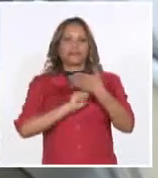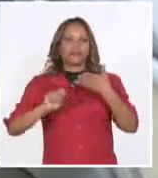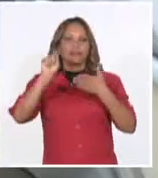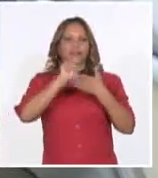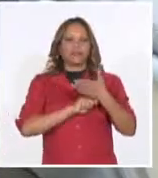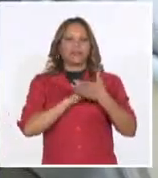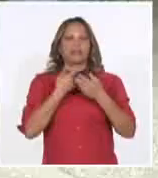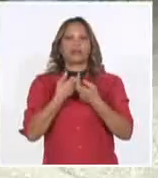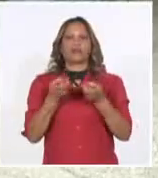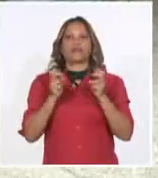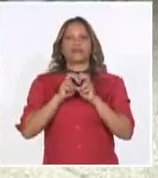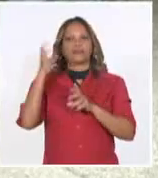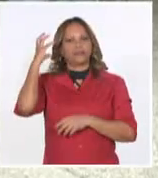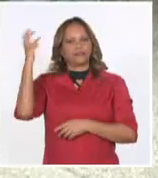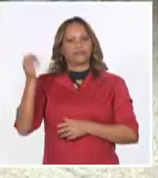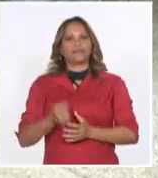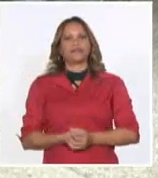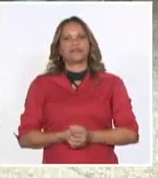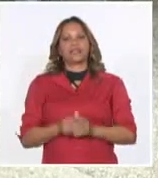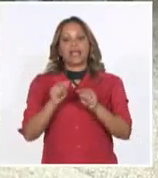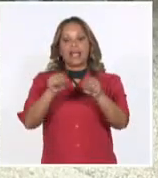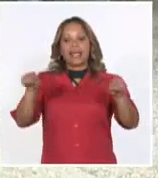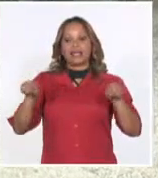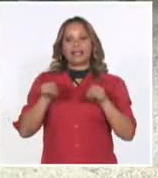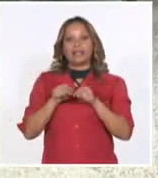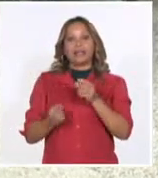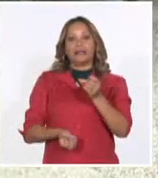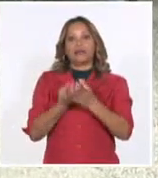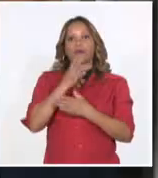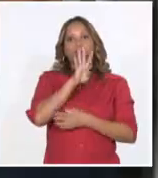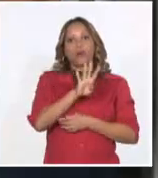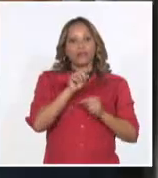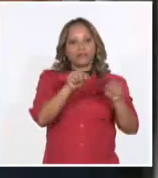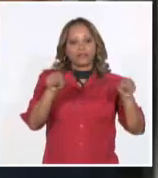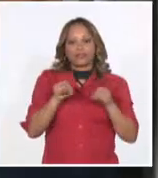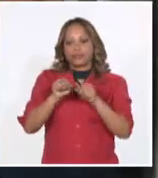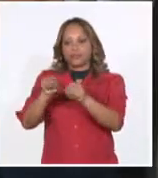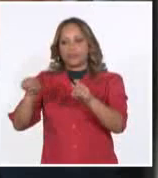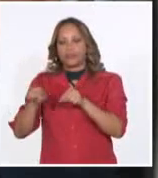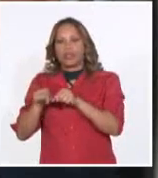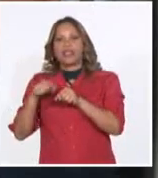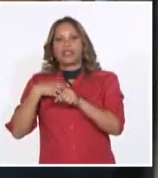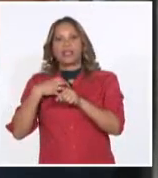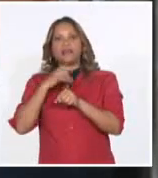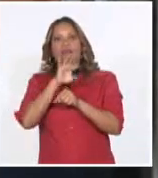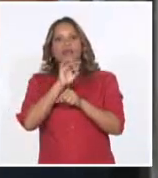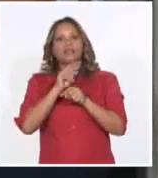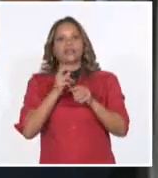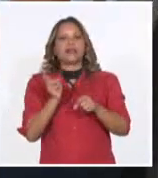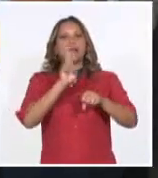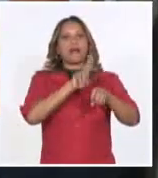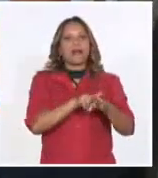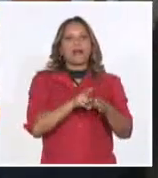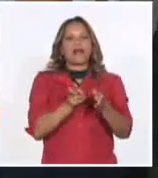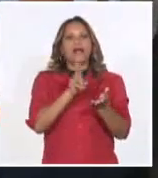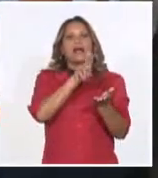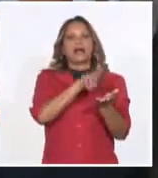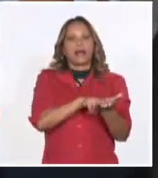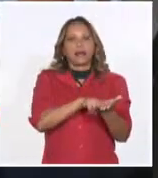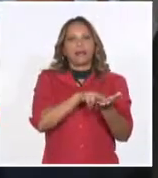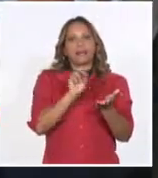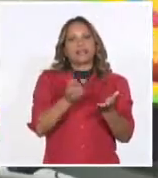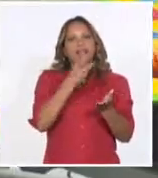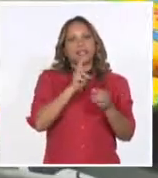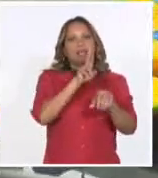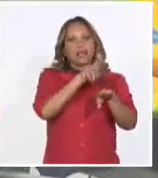del Consejo de Estado. La sala quedó constituida por 4 cubículos, vamos a tener 15 camas, aislados. El resto de los cubículos de 3 camas cada